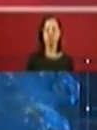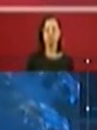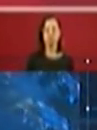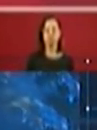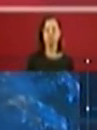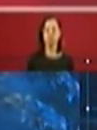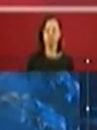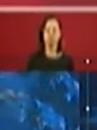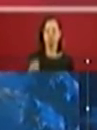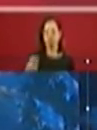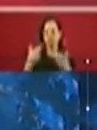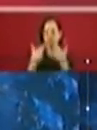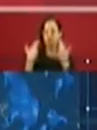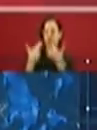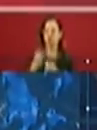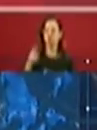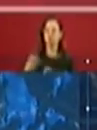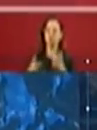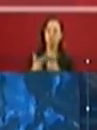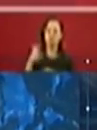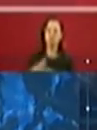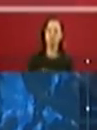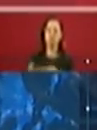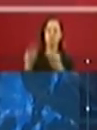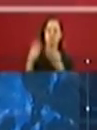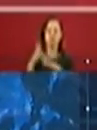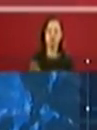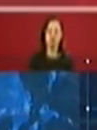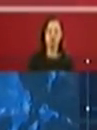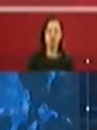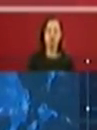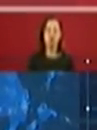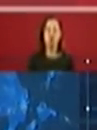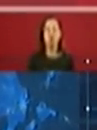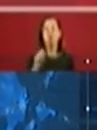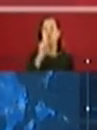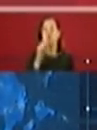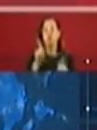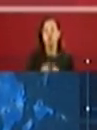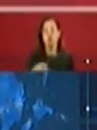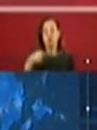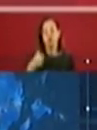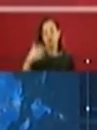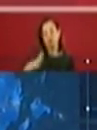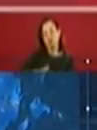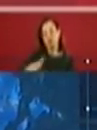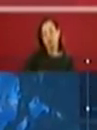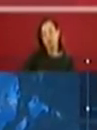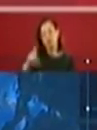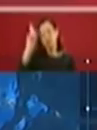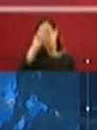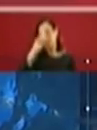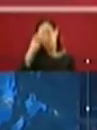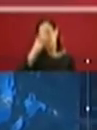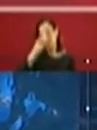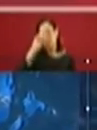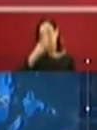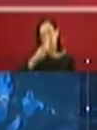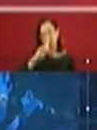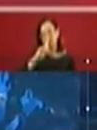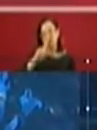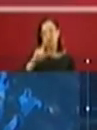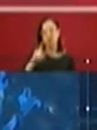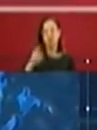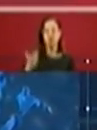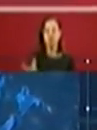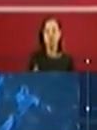la marcha y otros temas que en principio debían identificarse con un movimiento progresista como el que él dice